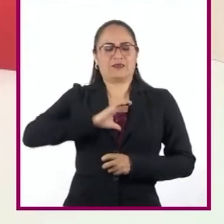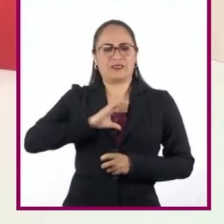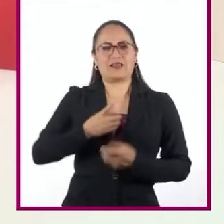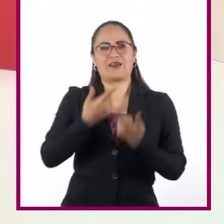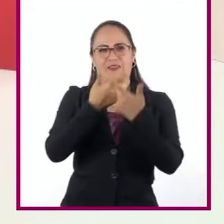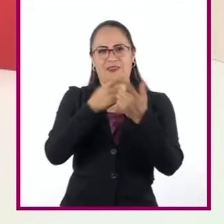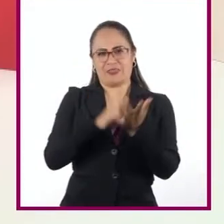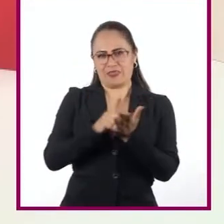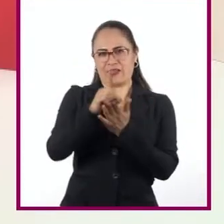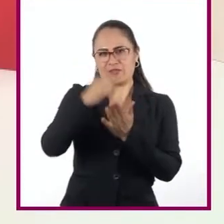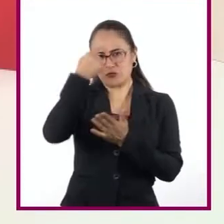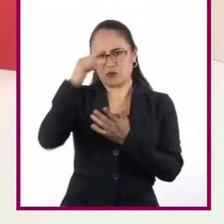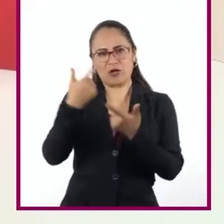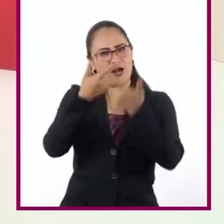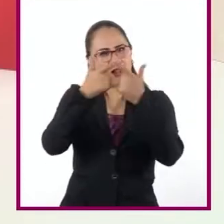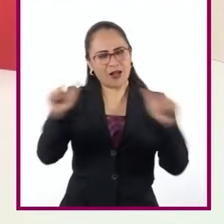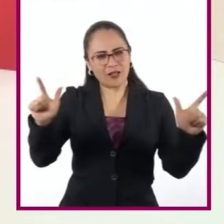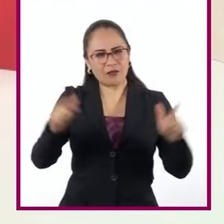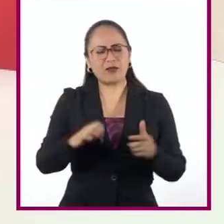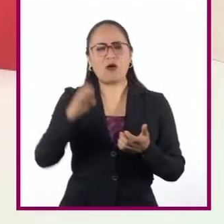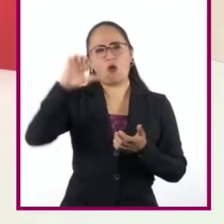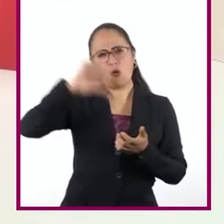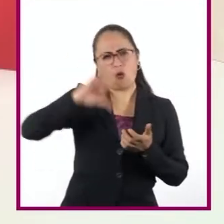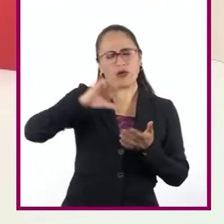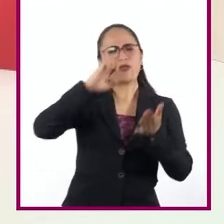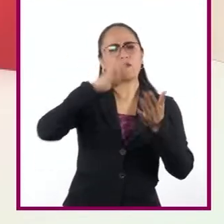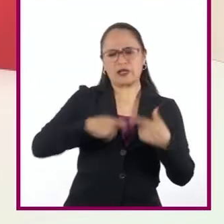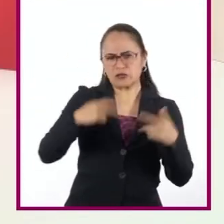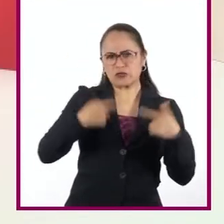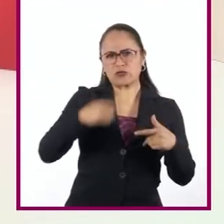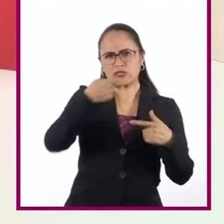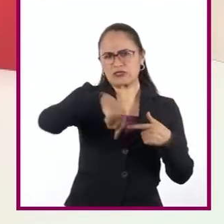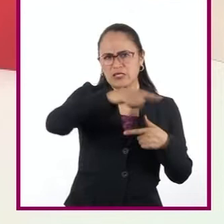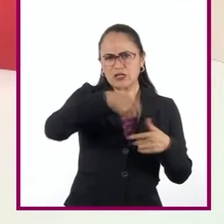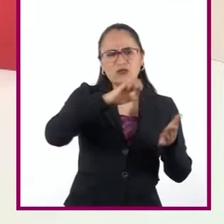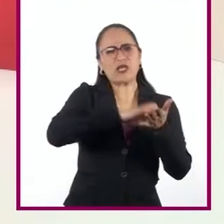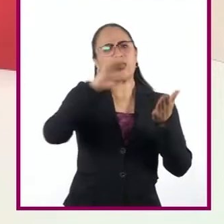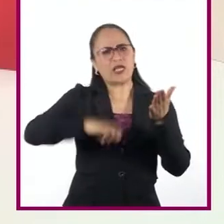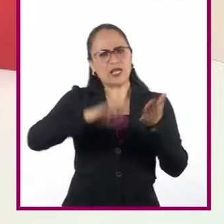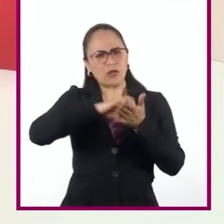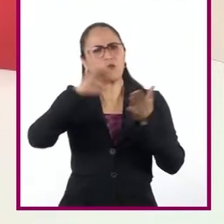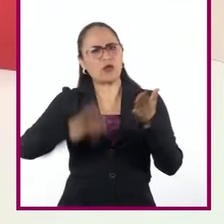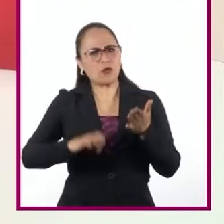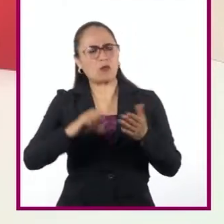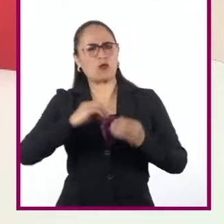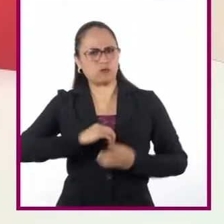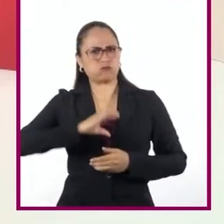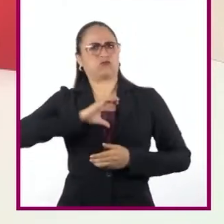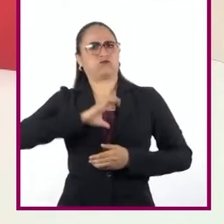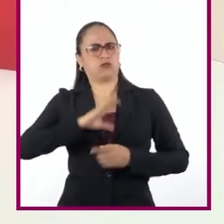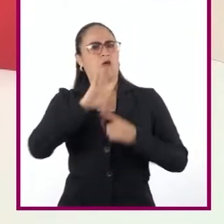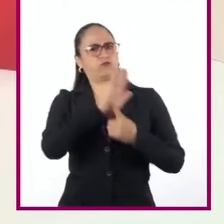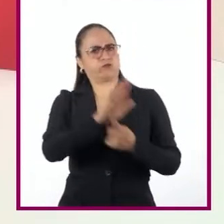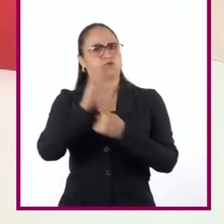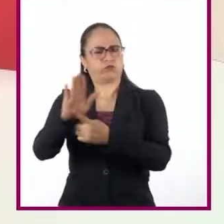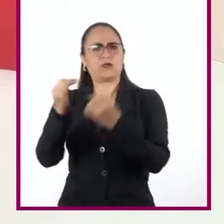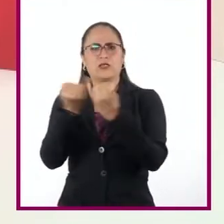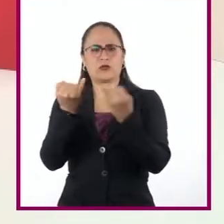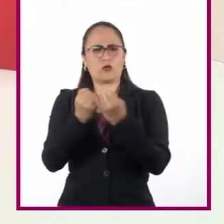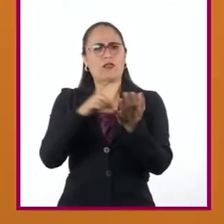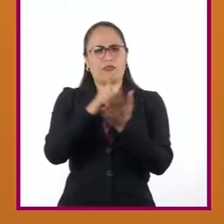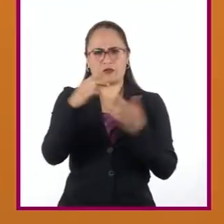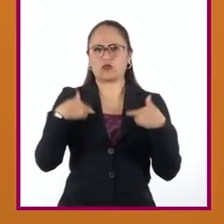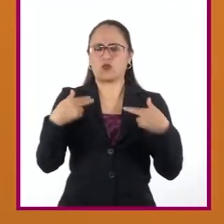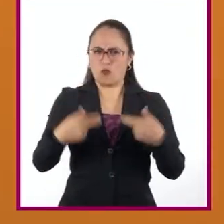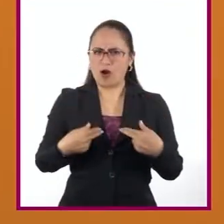es estudiar algunos ejemplos de personas que hayan hecho valer su dignidad y animarles a ejercer o hacer respetar sus derechos